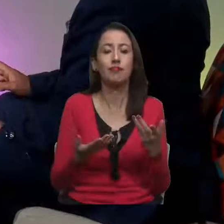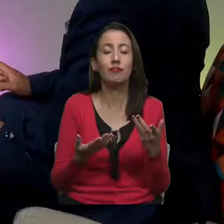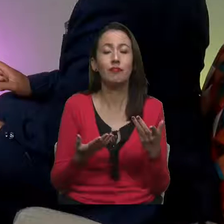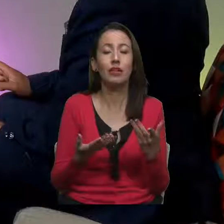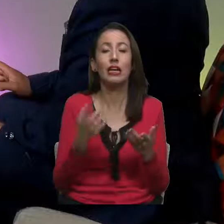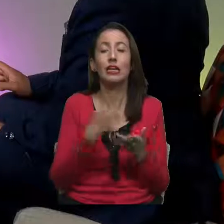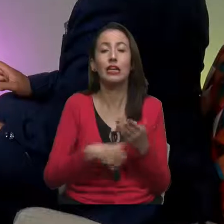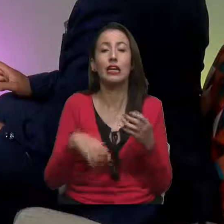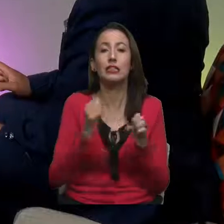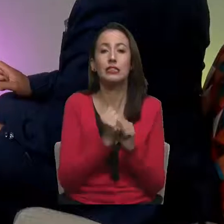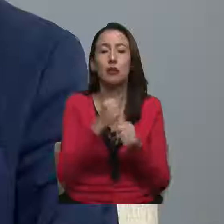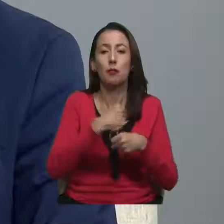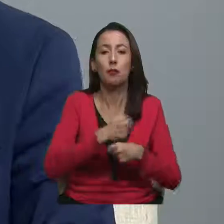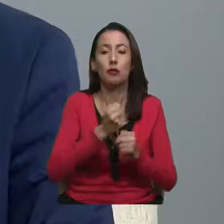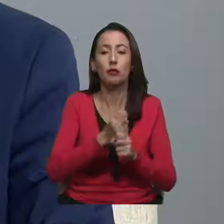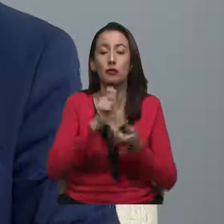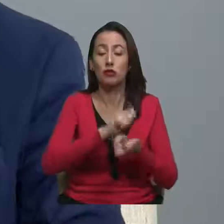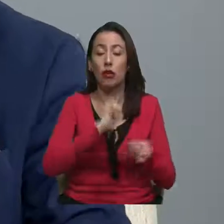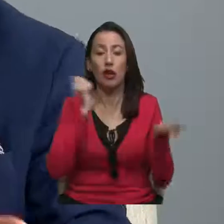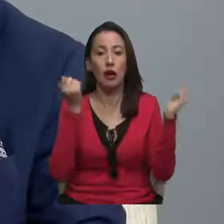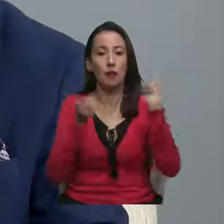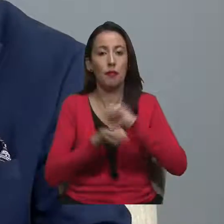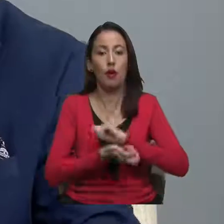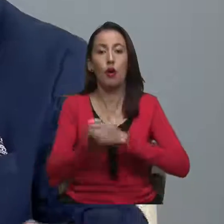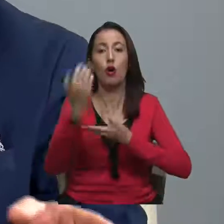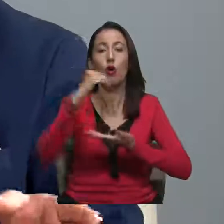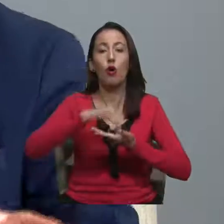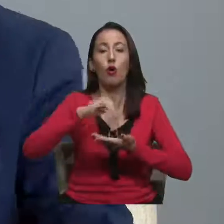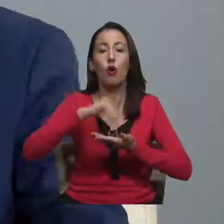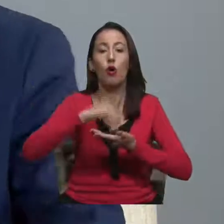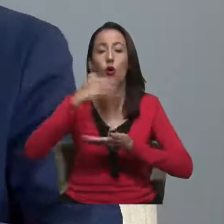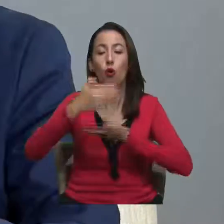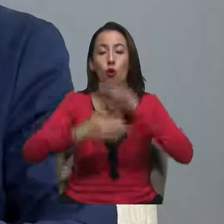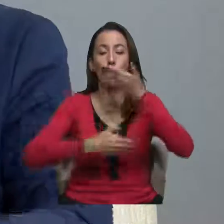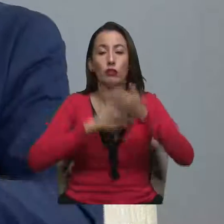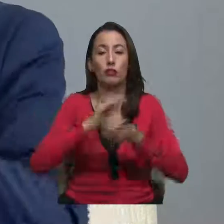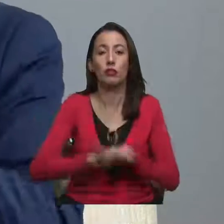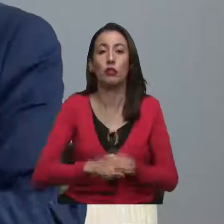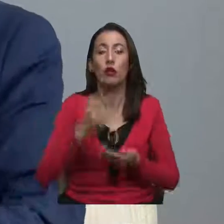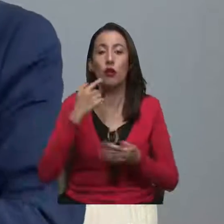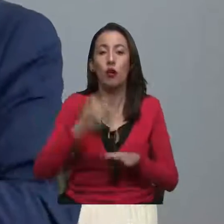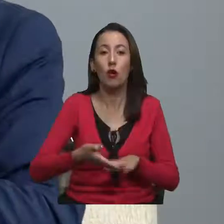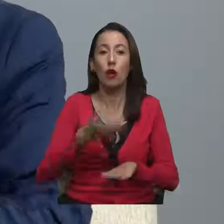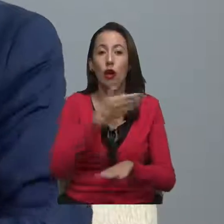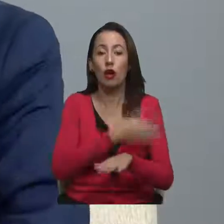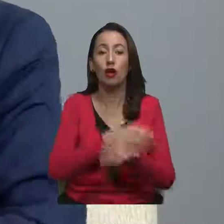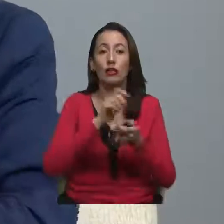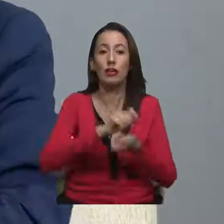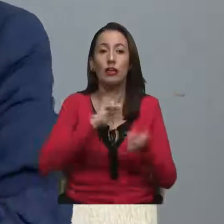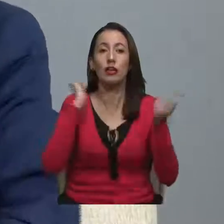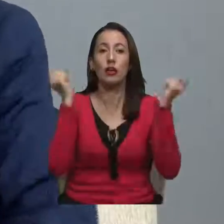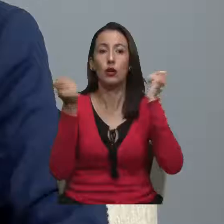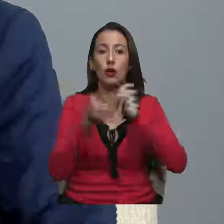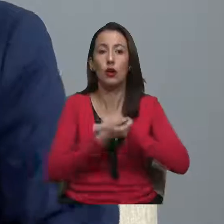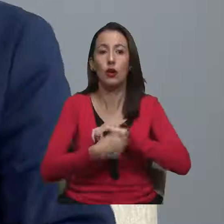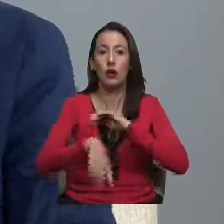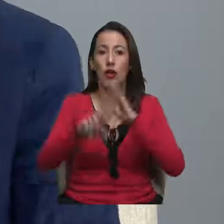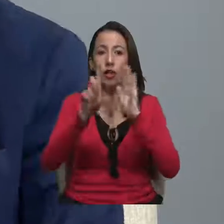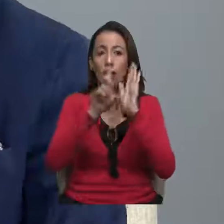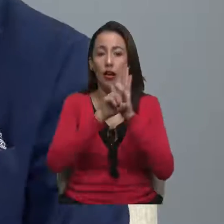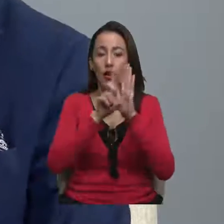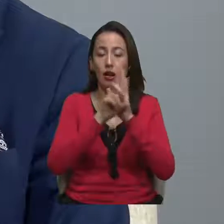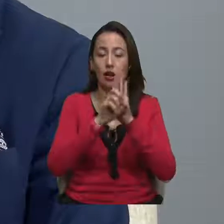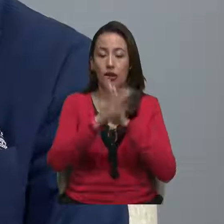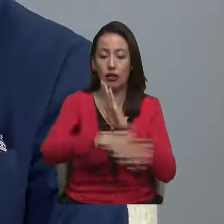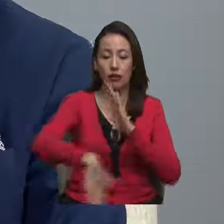a hacer en esto necesitamos nuevamente ir a la anterior pregunta el cambio y reforma de la ley para